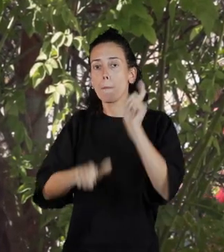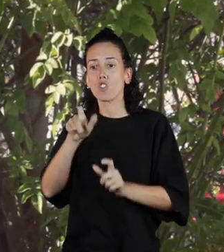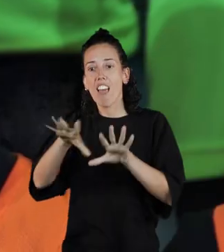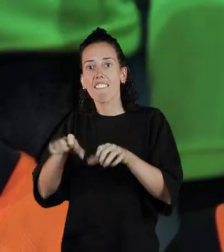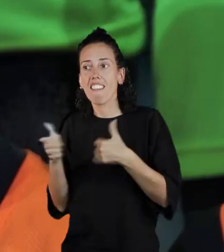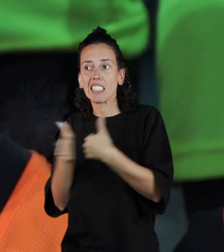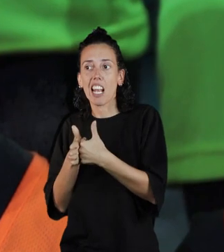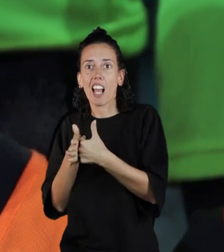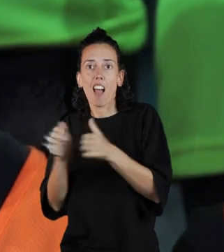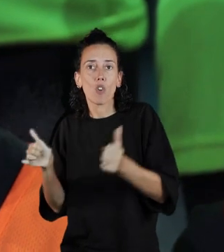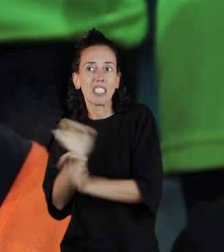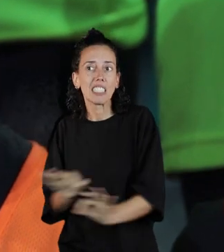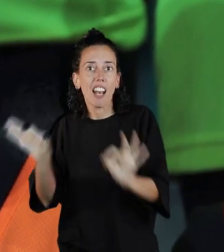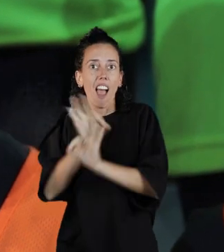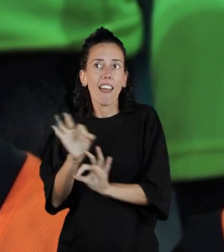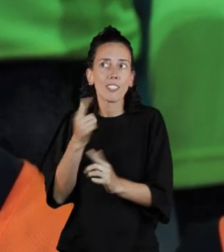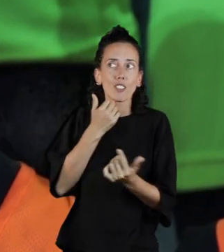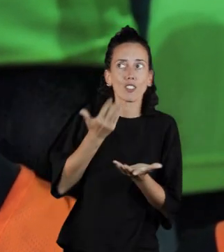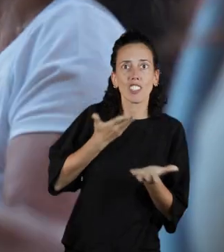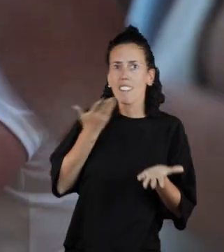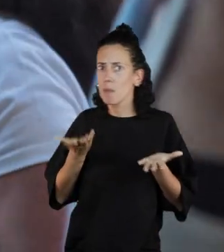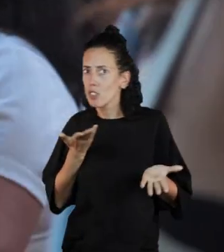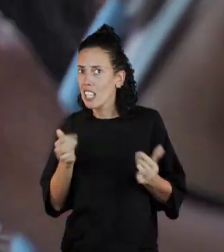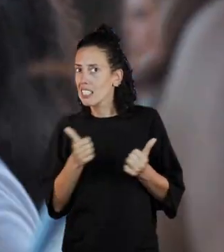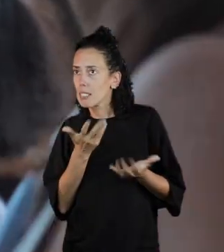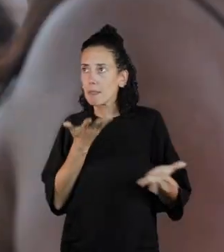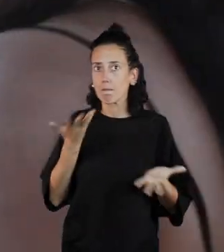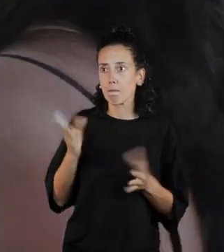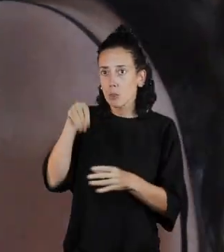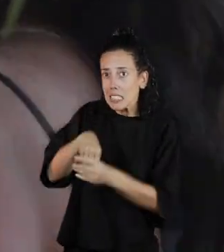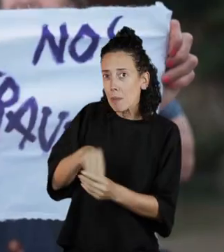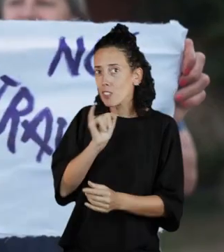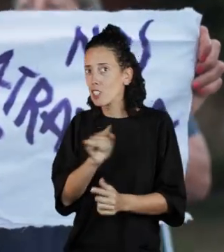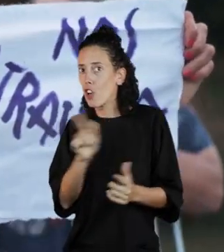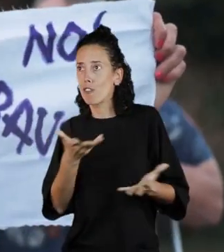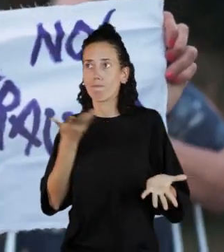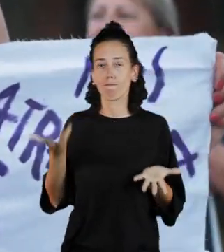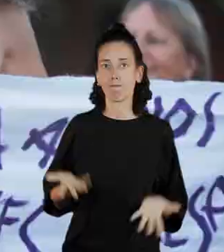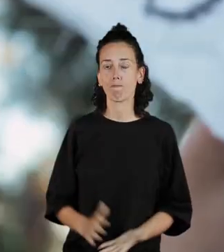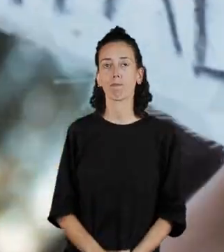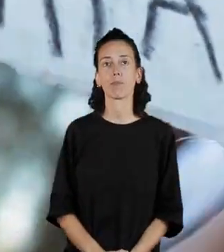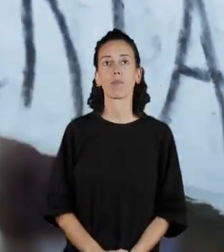persona. Y los vecinos no accionaban, entonces estábamos como, ¿qué hacemos? O sea,